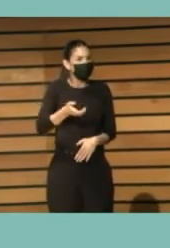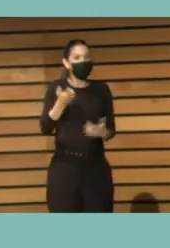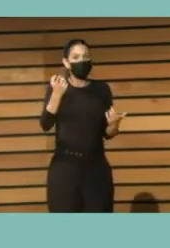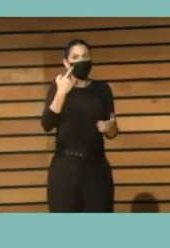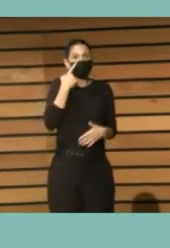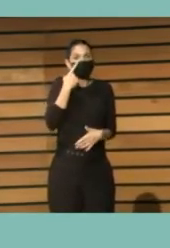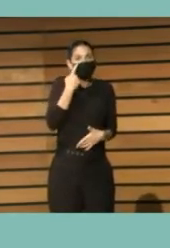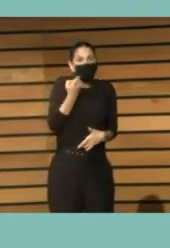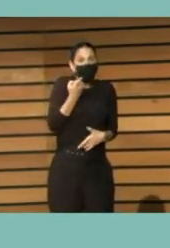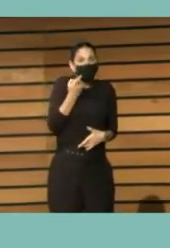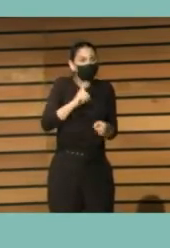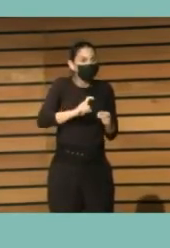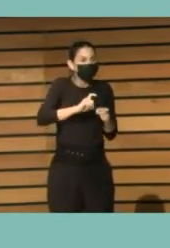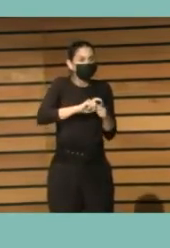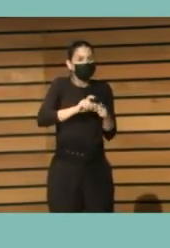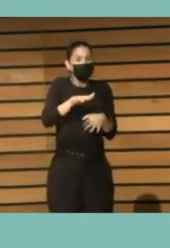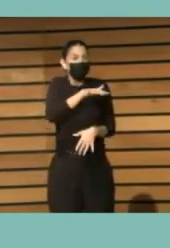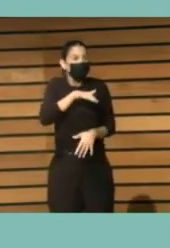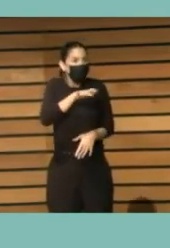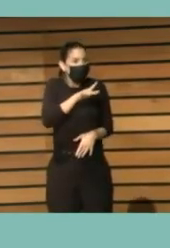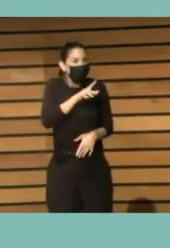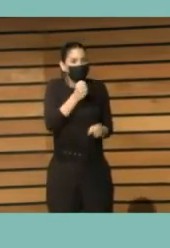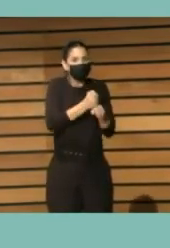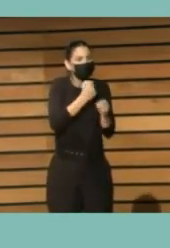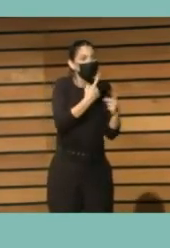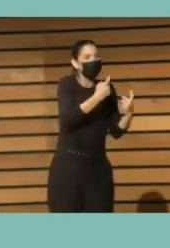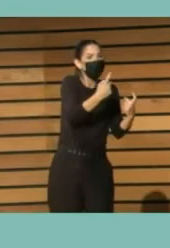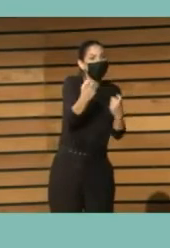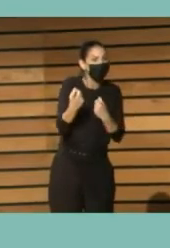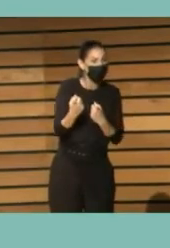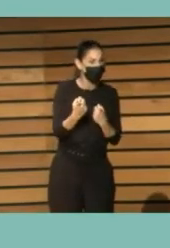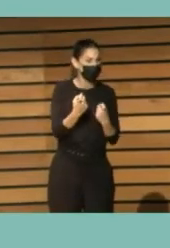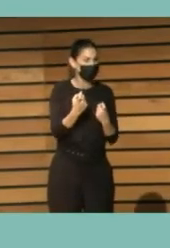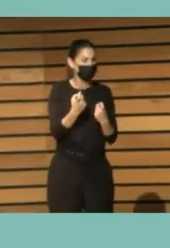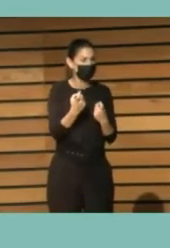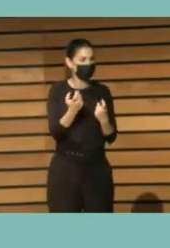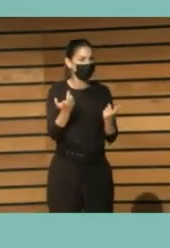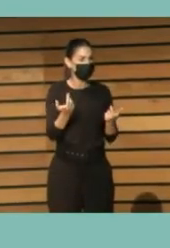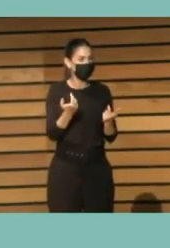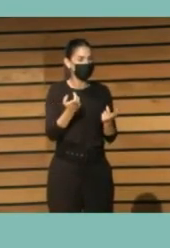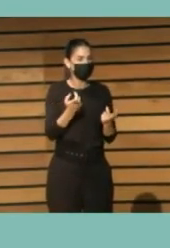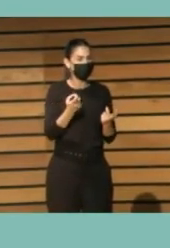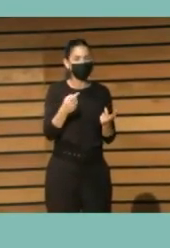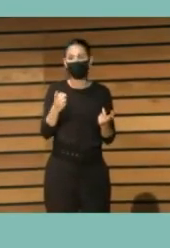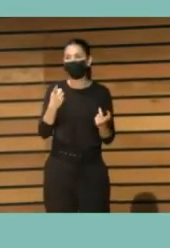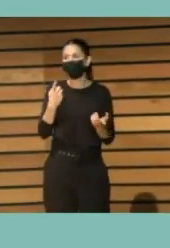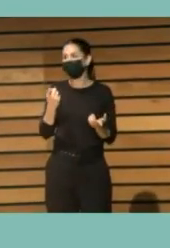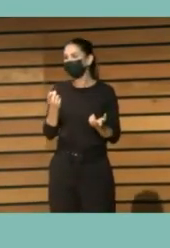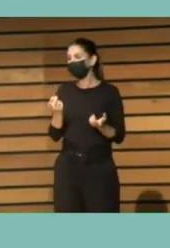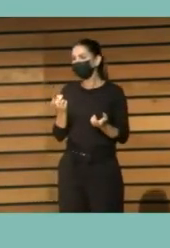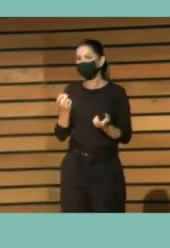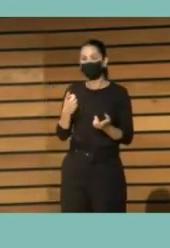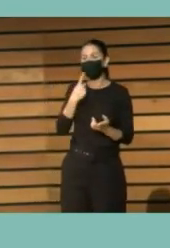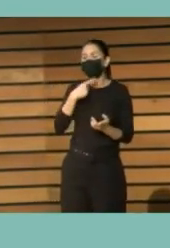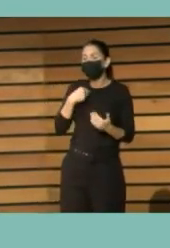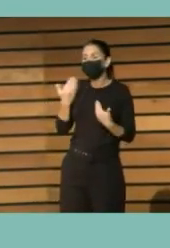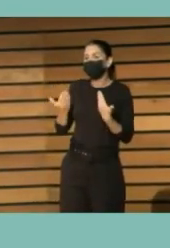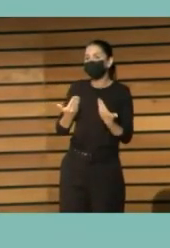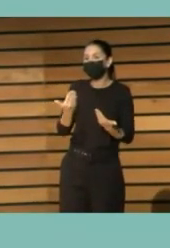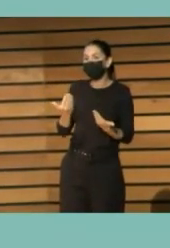incidir para favorecer ese cambio. Nona, ¿qué nos dices a este respecto?